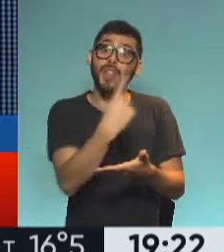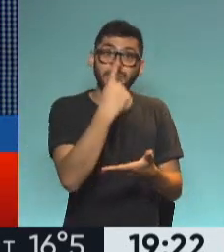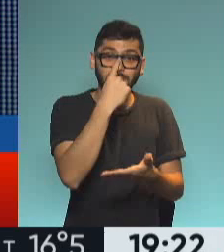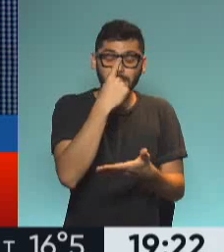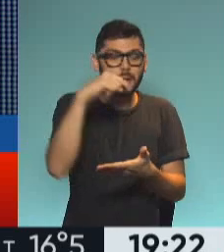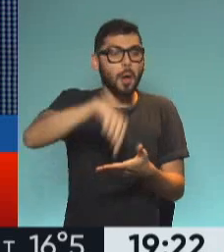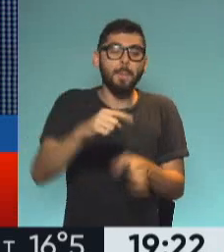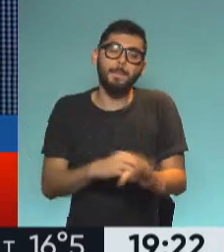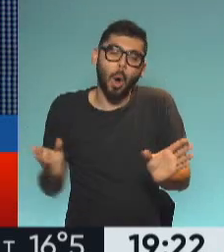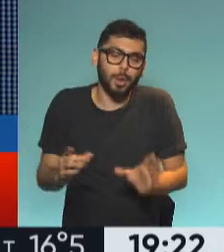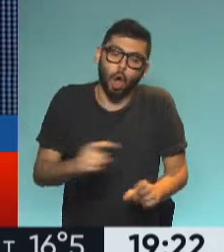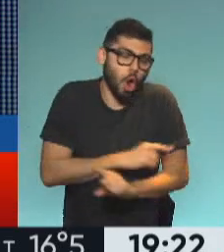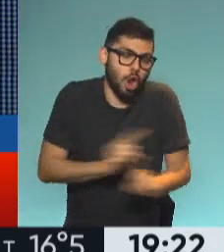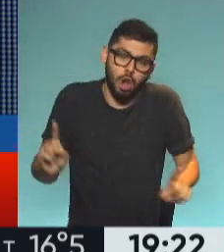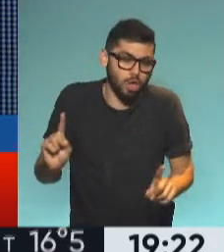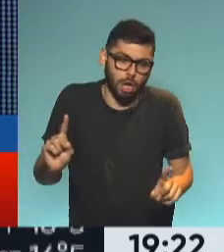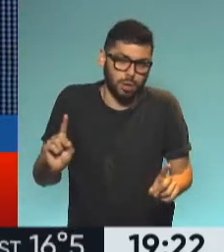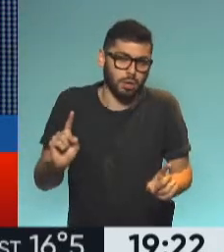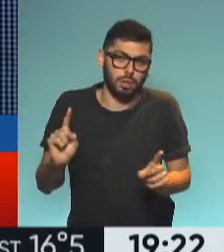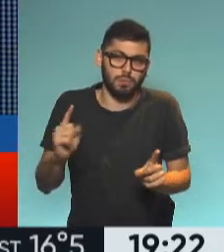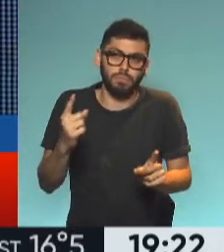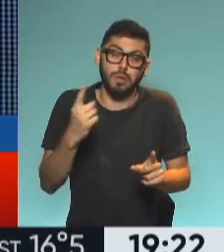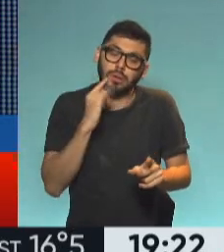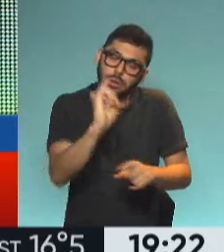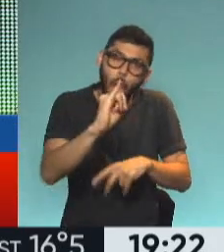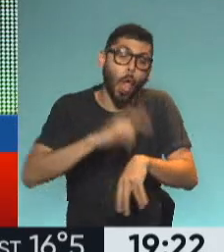y desaconsejable que se avance con la Copa América en Brasil. Todo un dato ese.